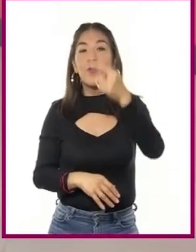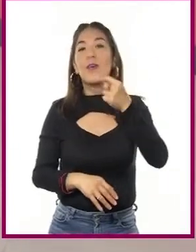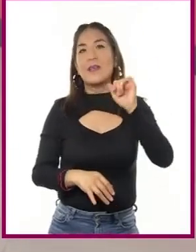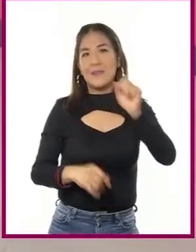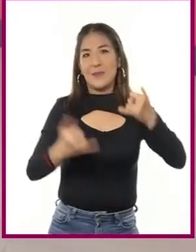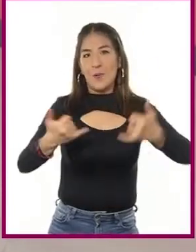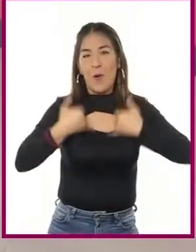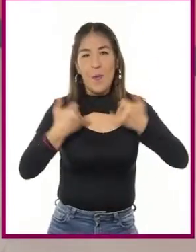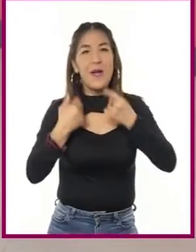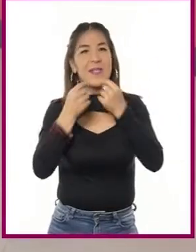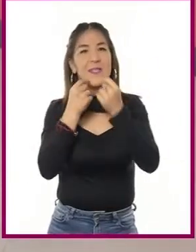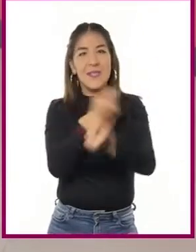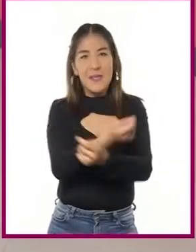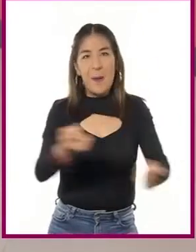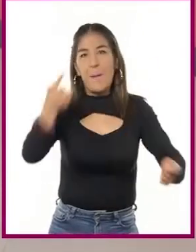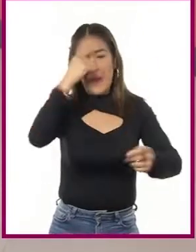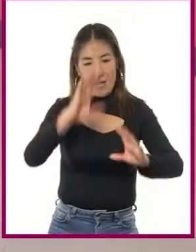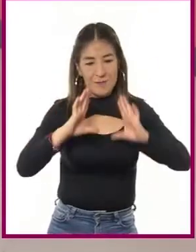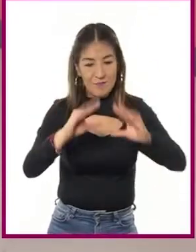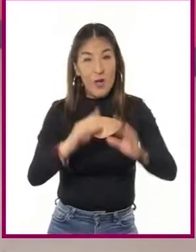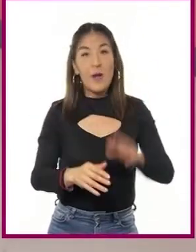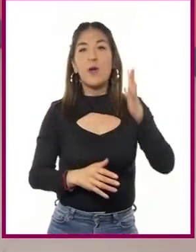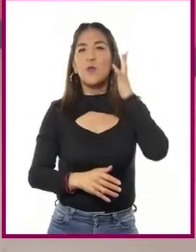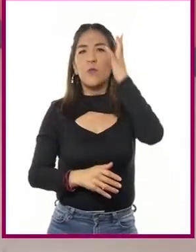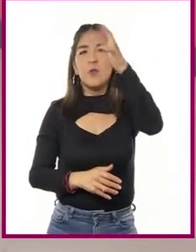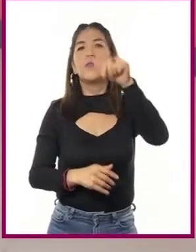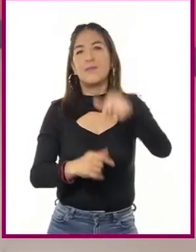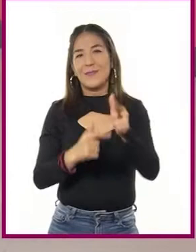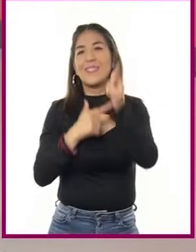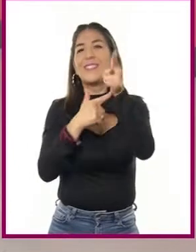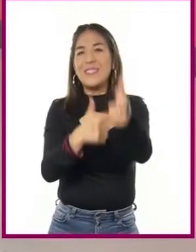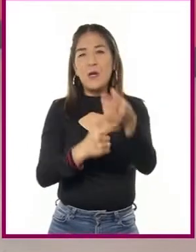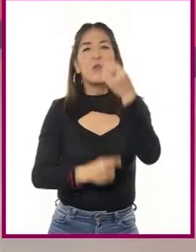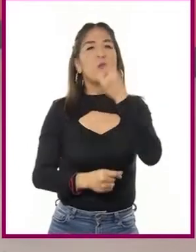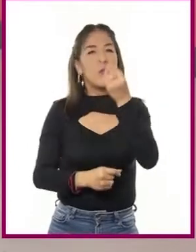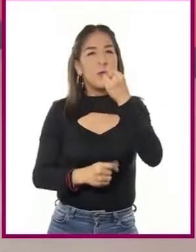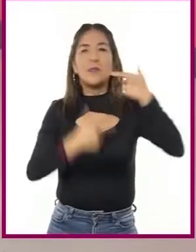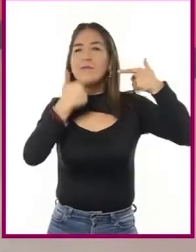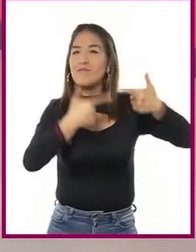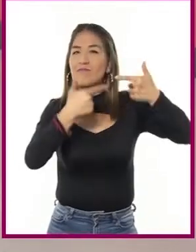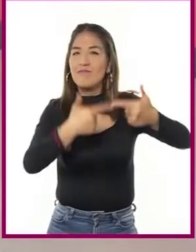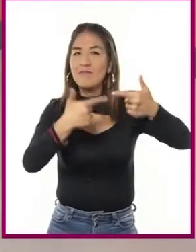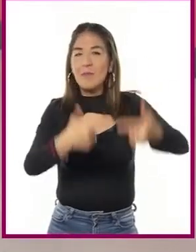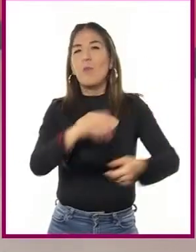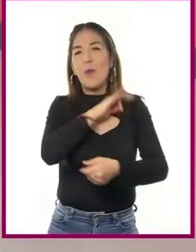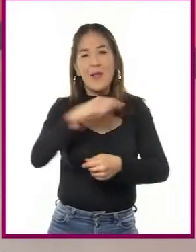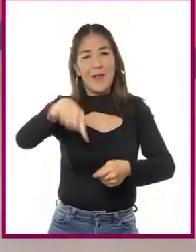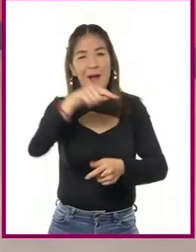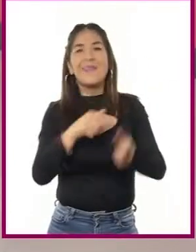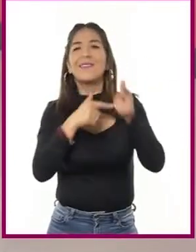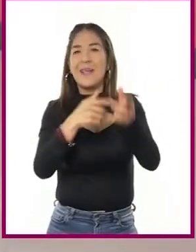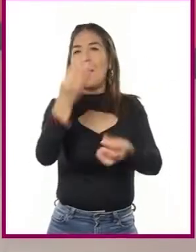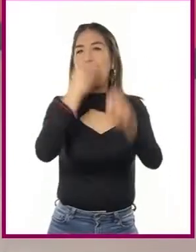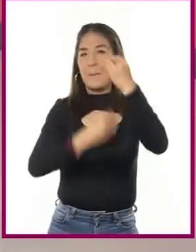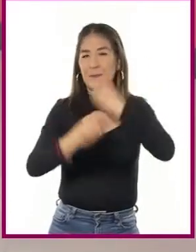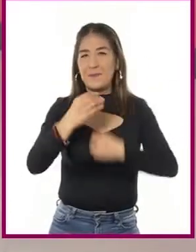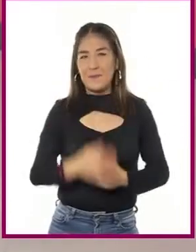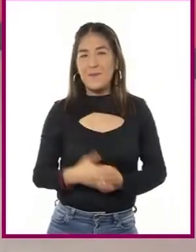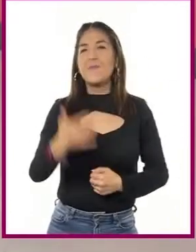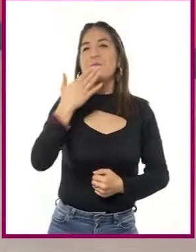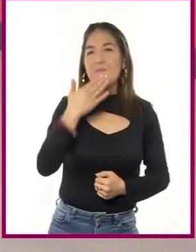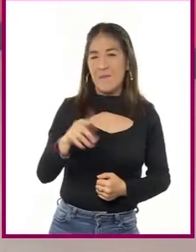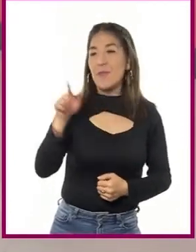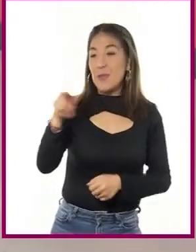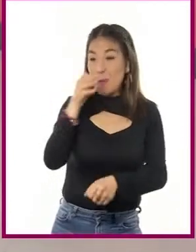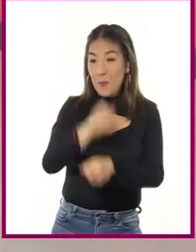modo fomentamos su aprecio, uso y permanencia de generación en generación. Me alegra que